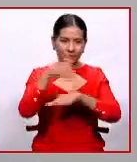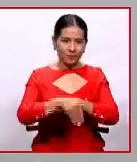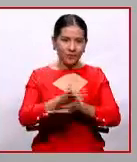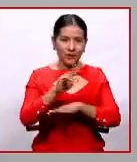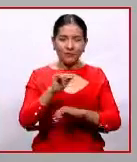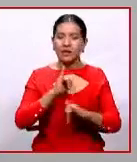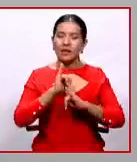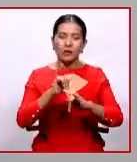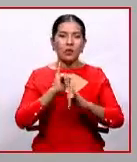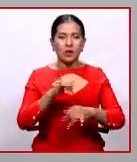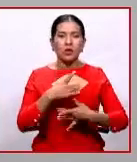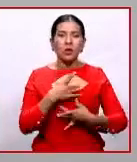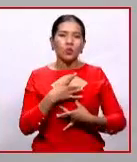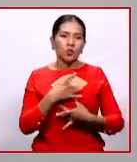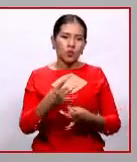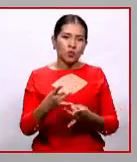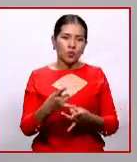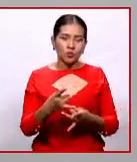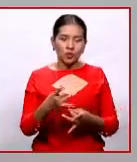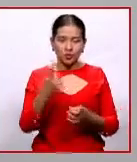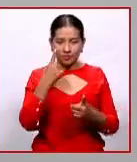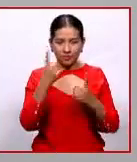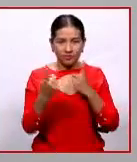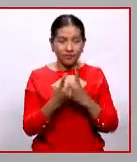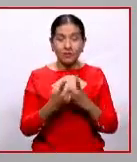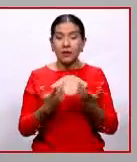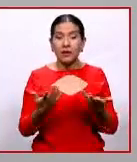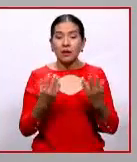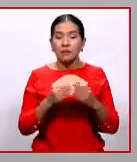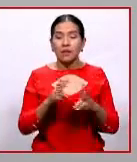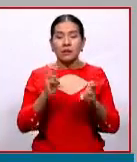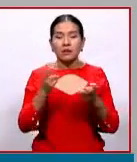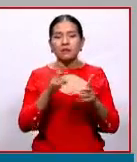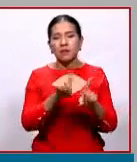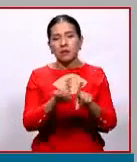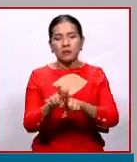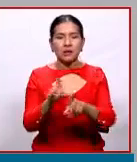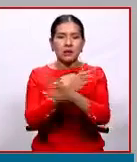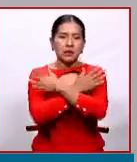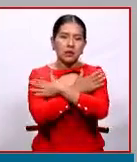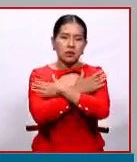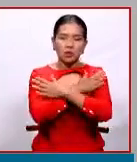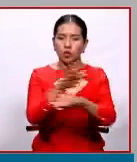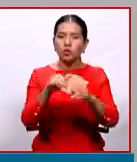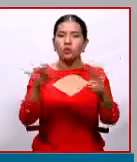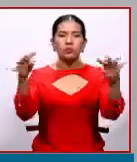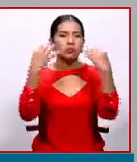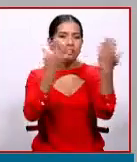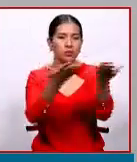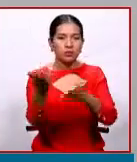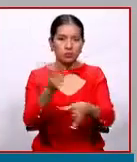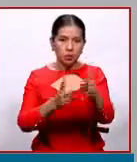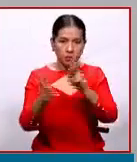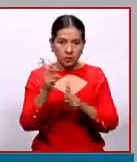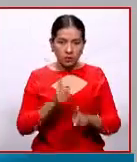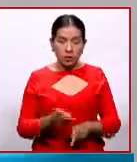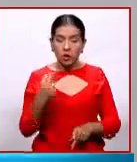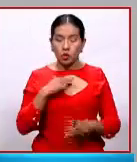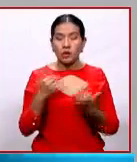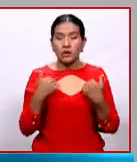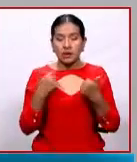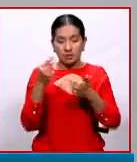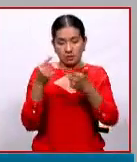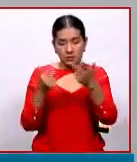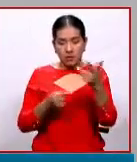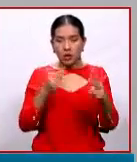Un gusto también, y bueno, a partir de eso también saludar a toda la población. Tenemos bastantes noticias importantes